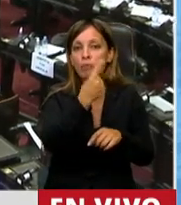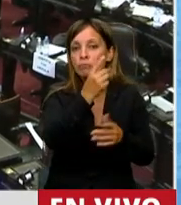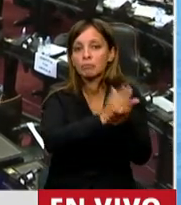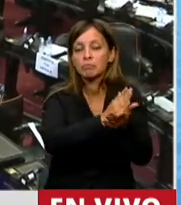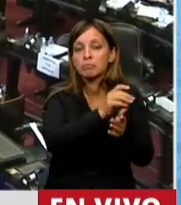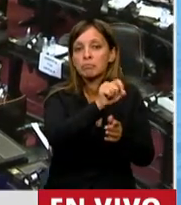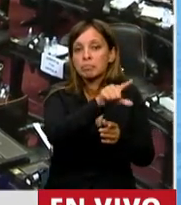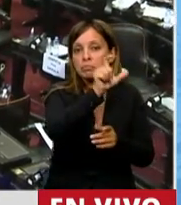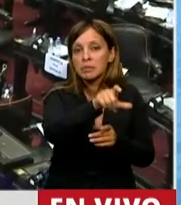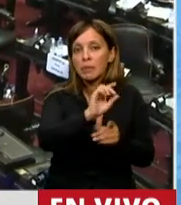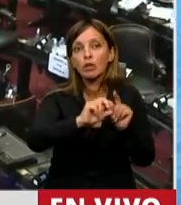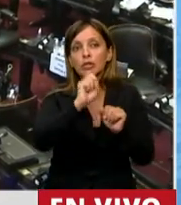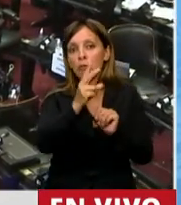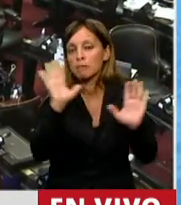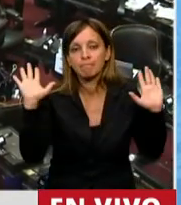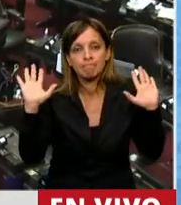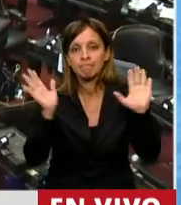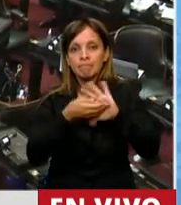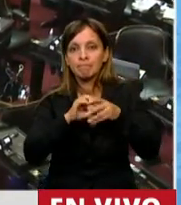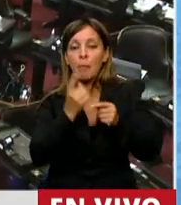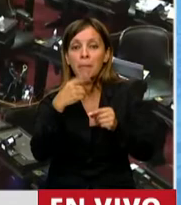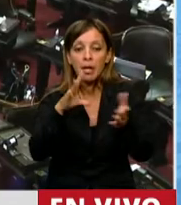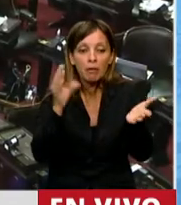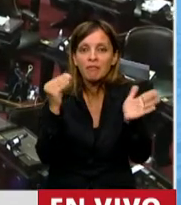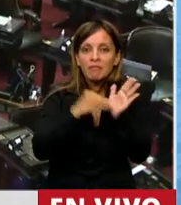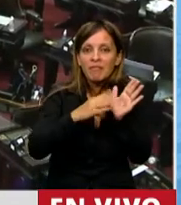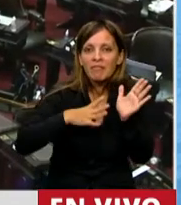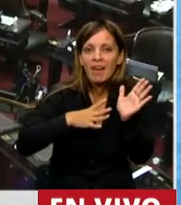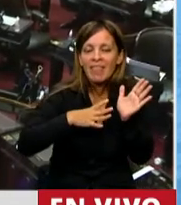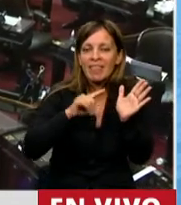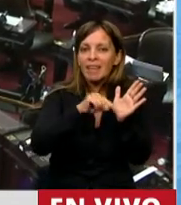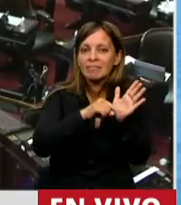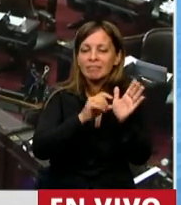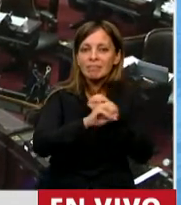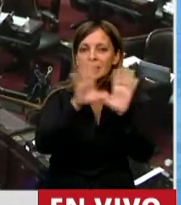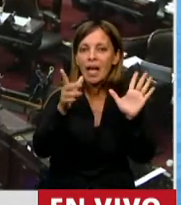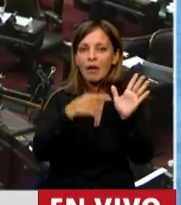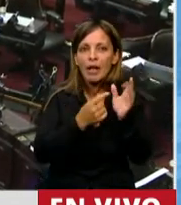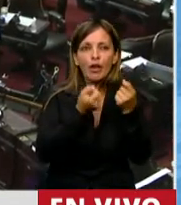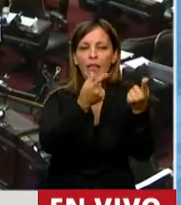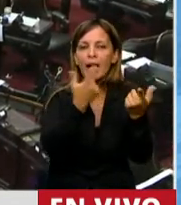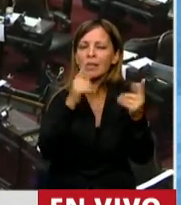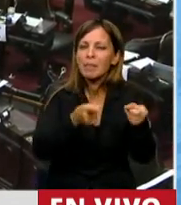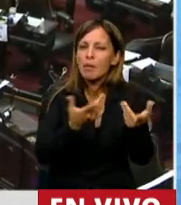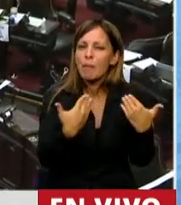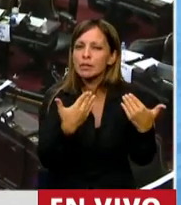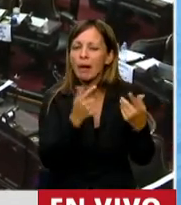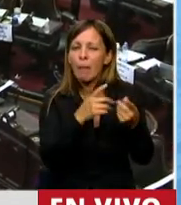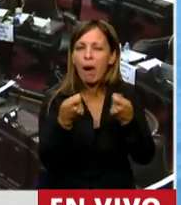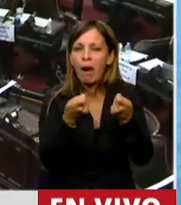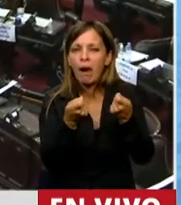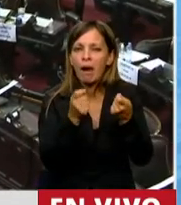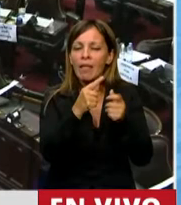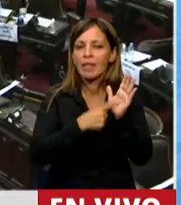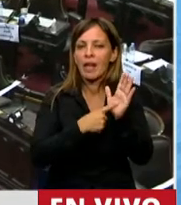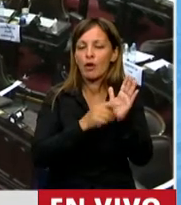legitimado que aparezca, pero en la indefinición, esa solución que se quita no deja de ser una alternativa eventual por el juego de las normas